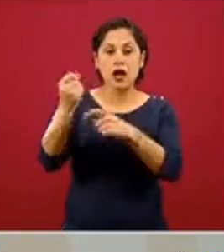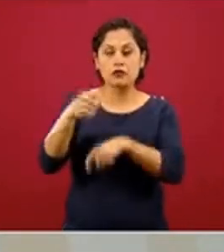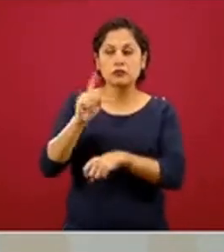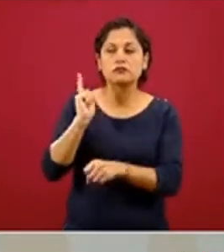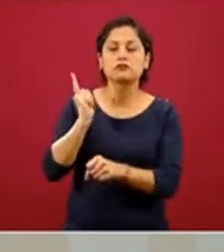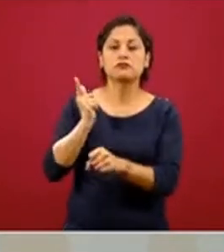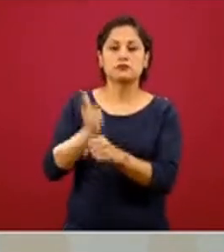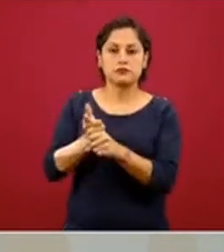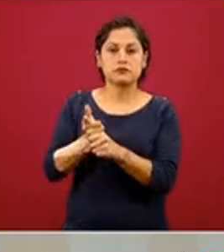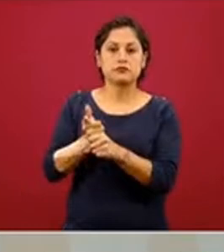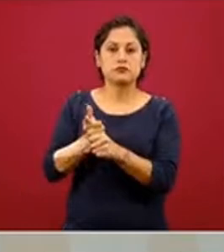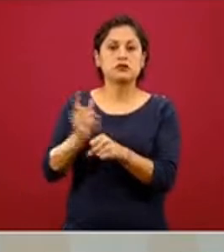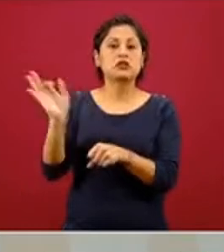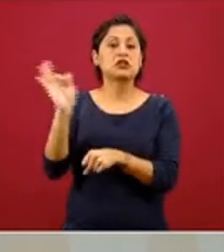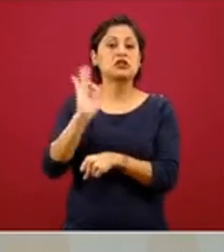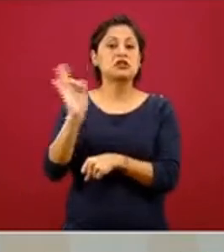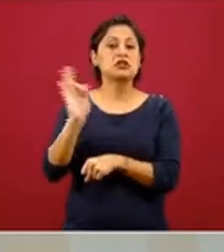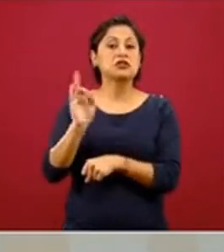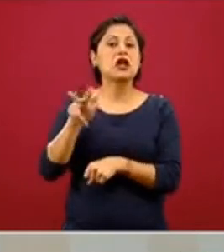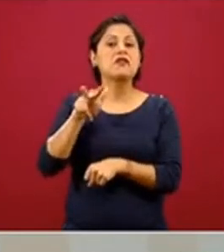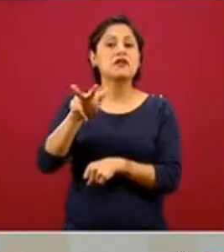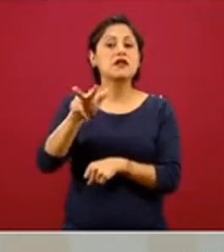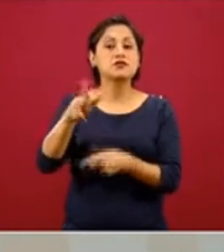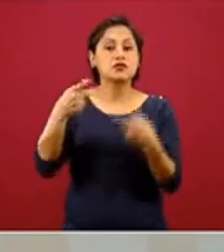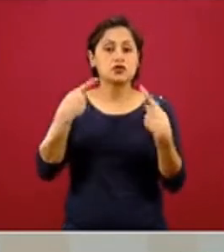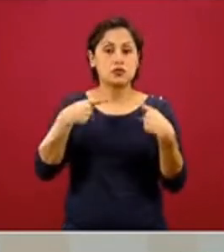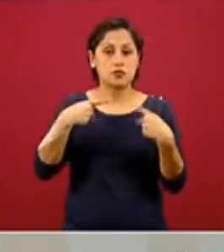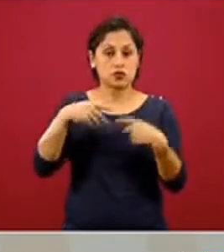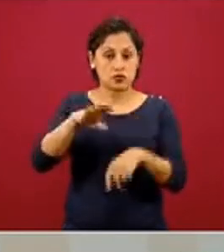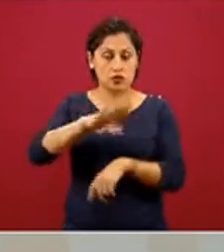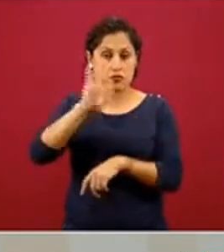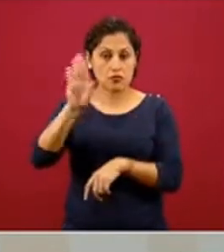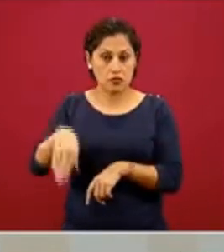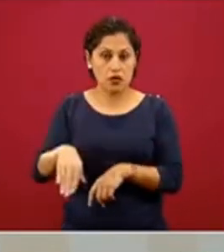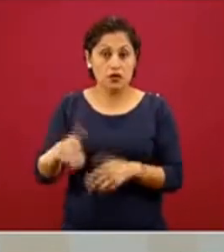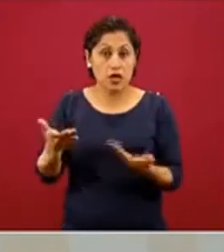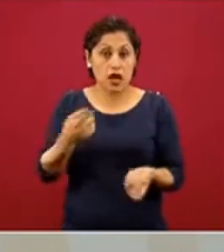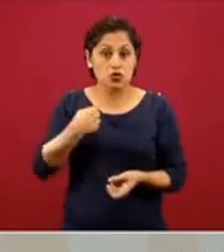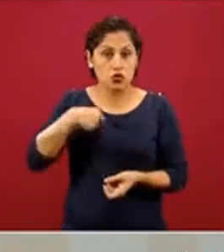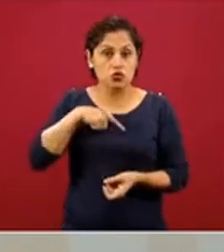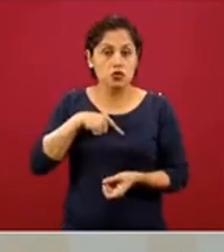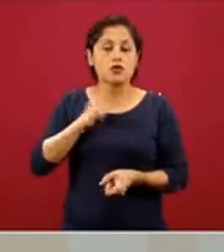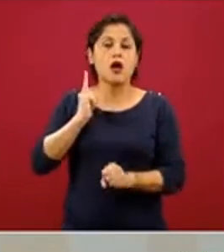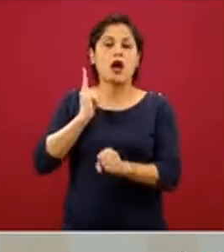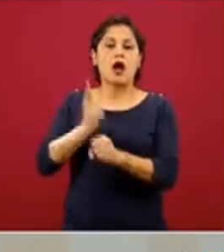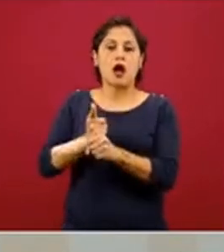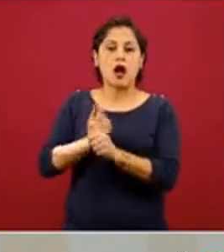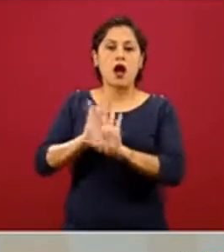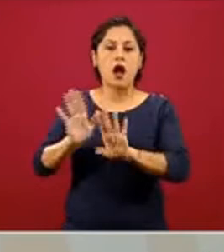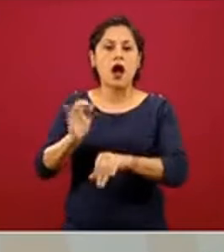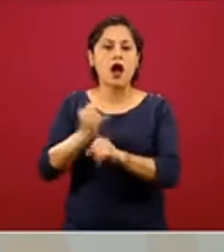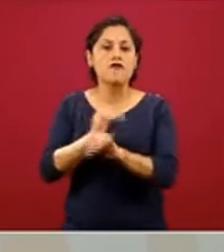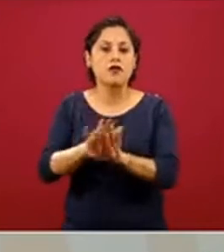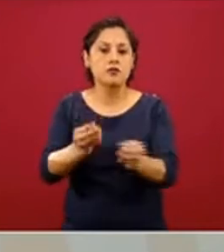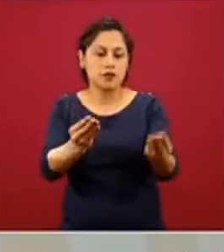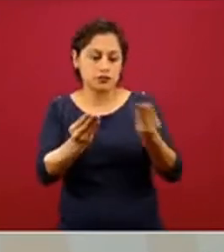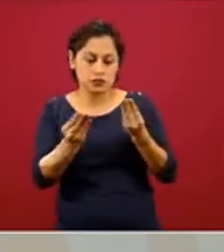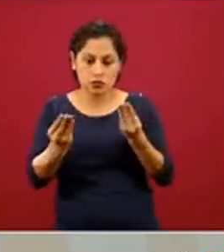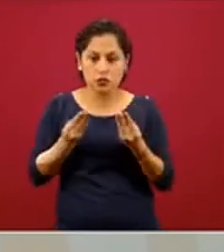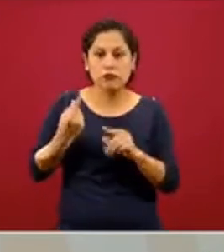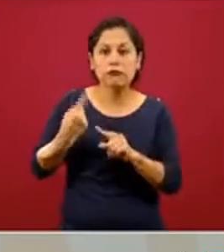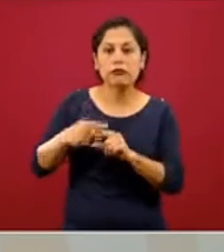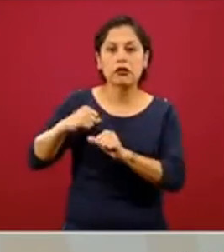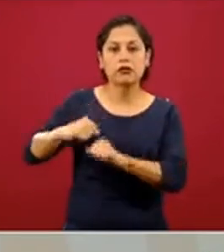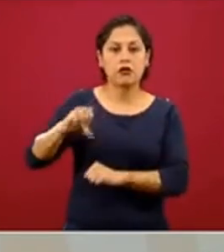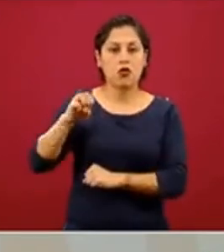de probablemente 18 defunciones. Lo que nosotros hacemos lógicamente es rápidamente ir a consultar las fuentes oficiales de la OMS.